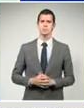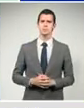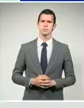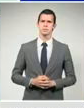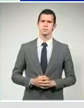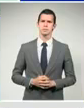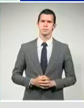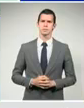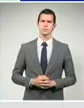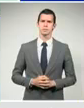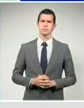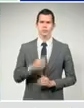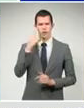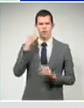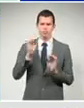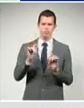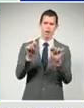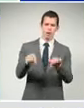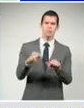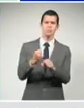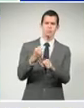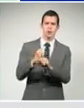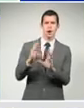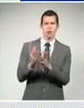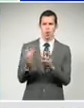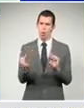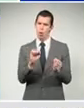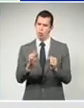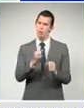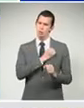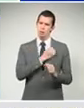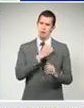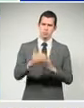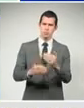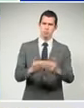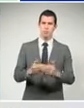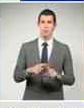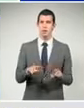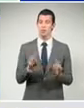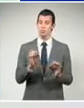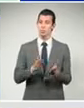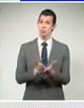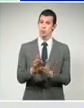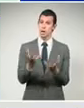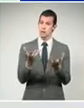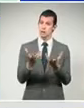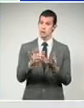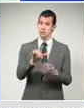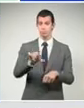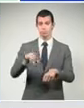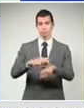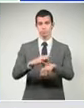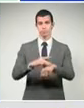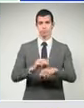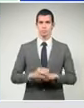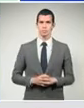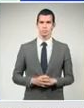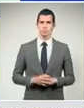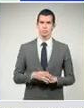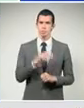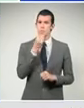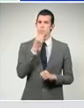bueno, que se está trabajando, pero de todas formas todavía con cifras muy elevadas, con mucho riesgo de